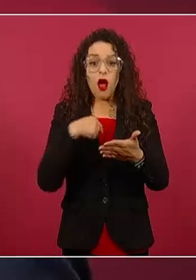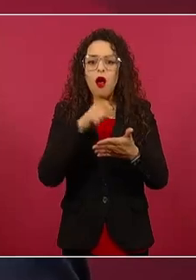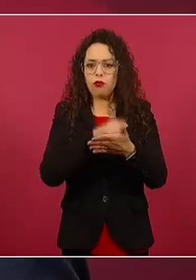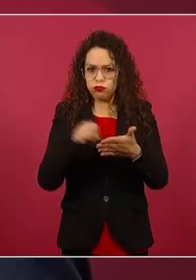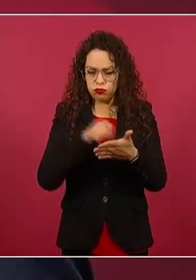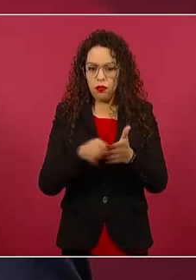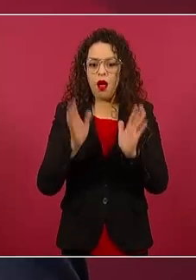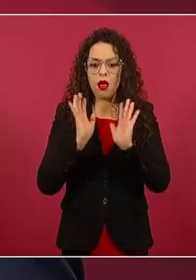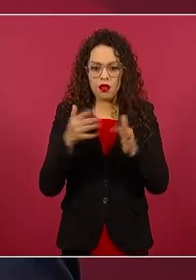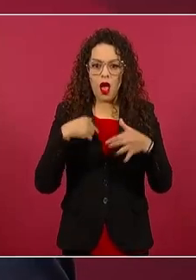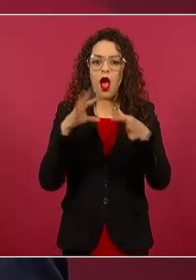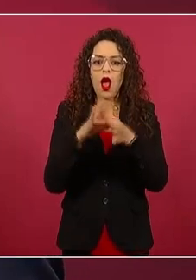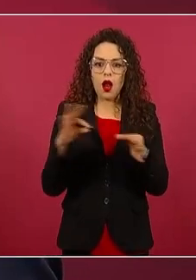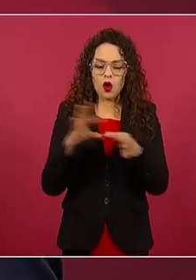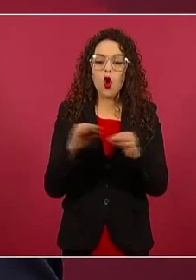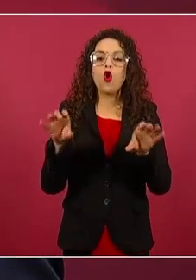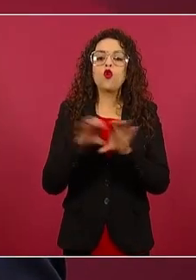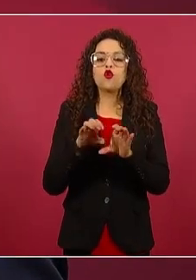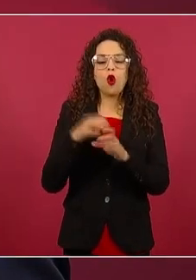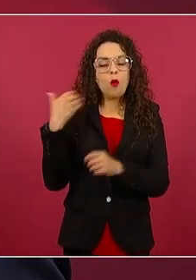cómo fue la relación,